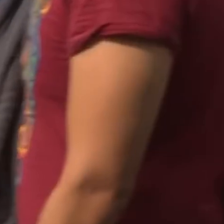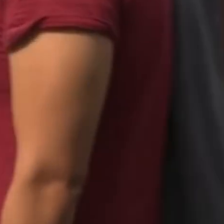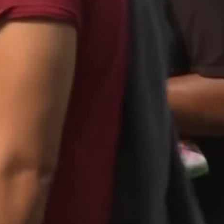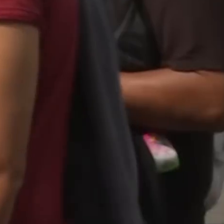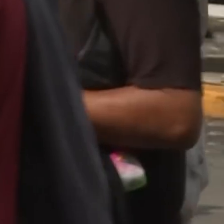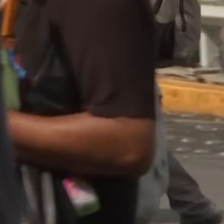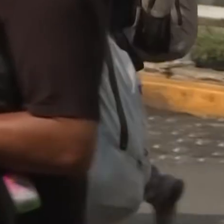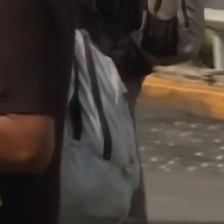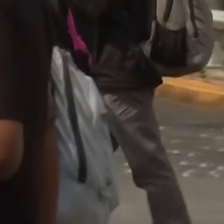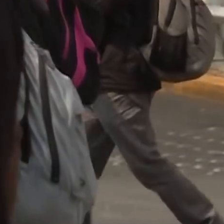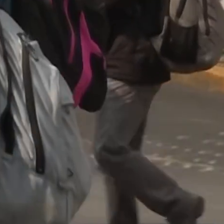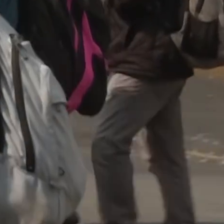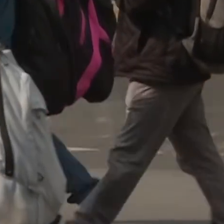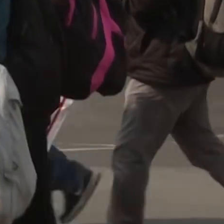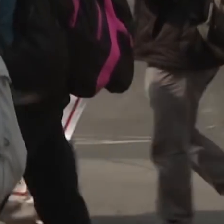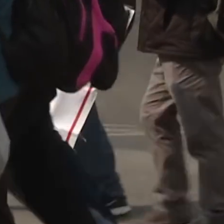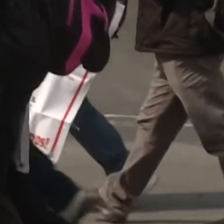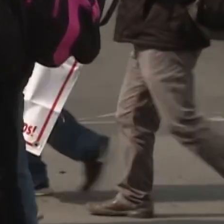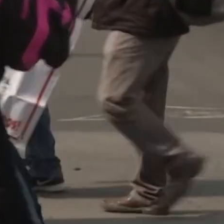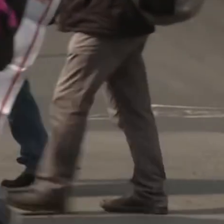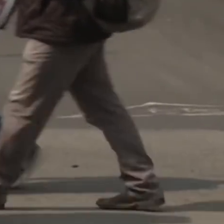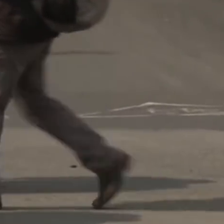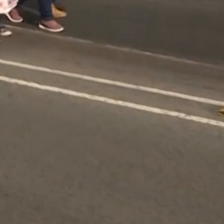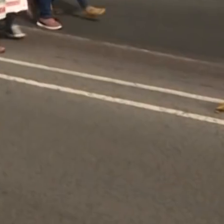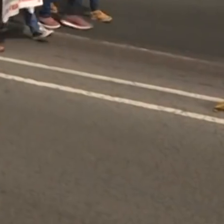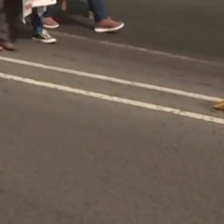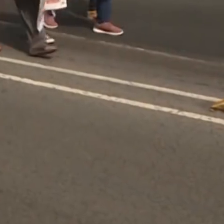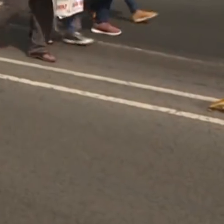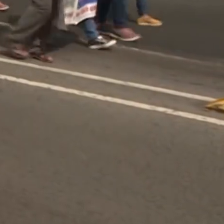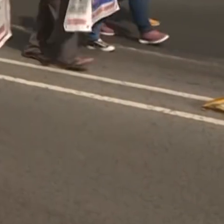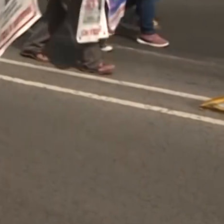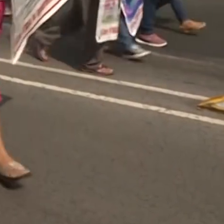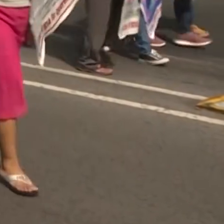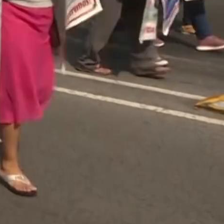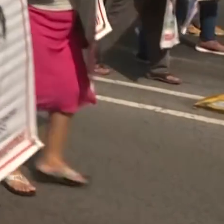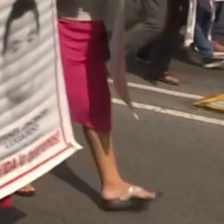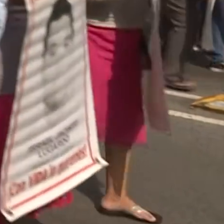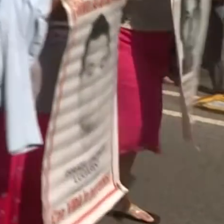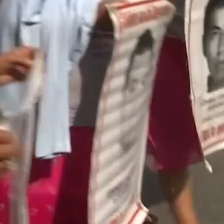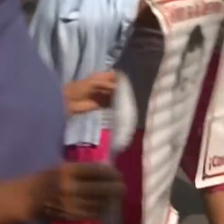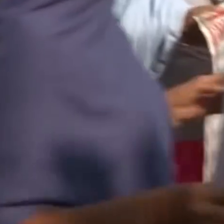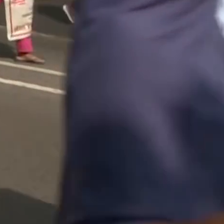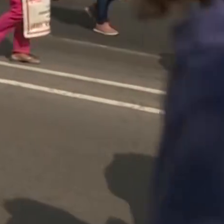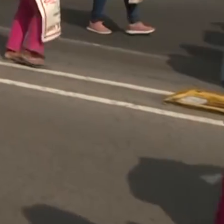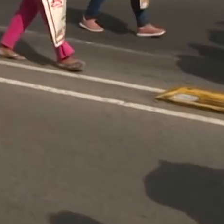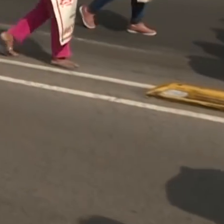pero el actual gobierno y la fiscalía han rechazado esta versión y han ampliado las investigaciones